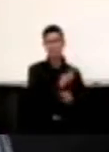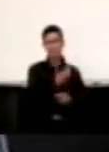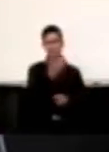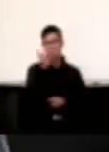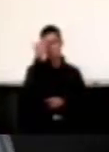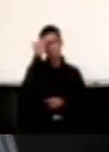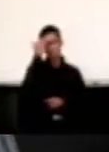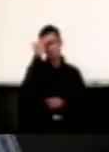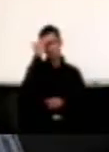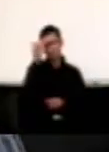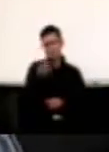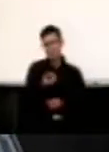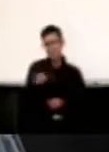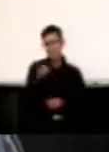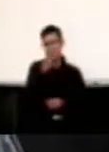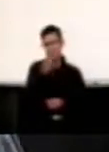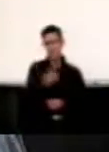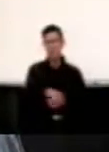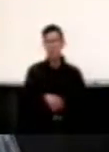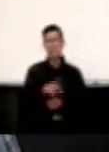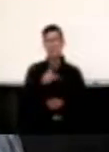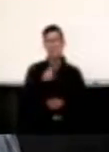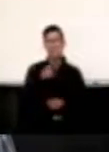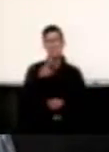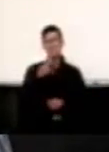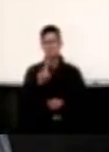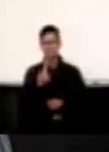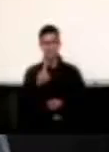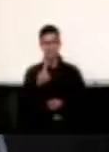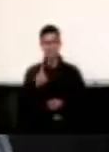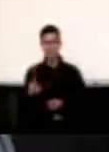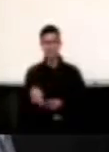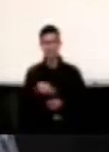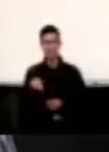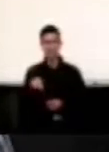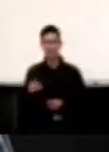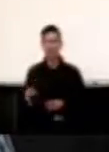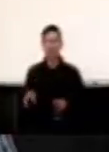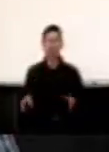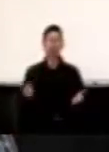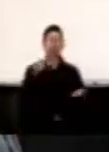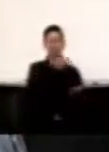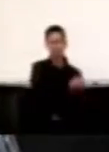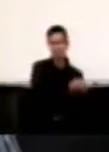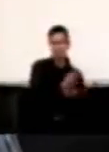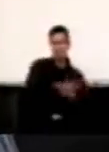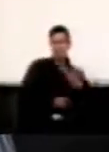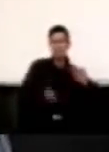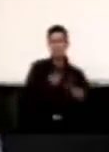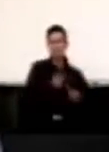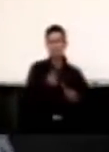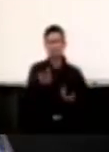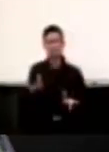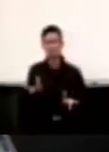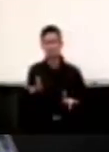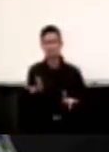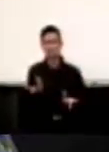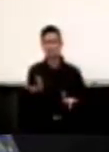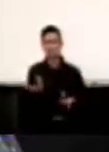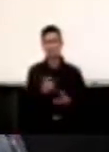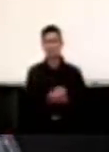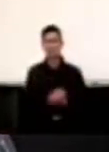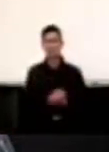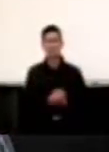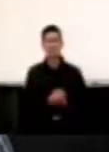PRD. El PRD dependía del carisma de Cuauhtémoc Cárdenas, ya lo hemos olvidado, pero era la misma lógica, simplemente que no ganaban